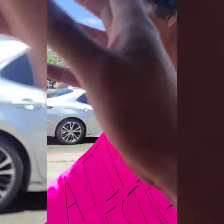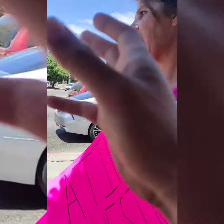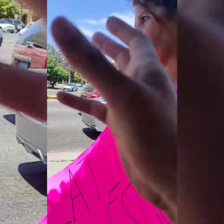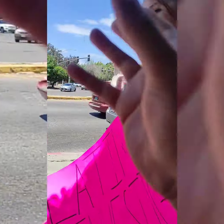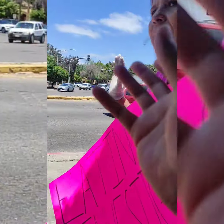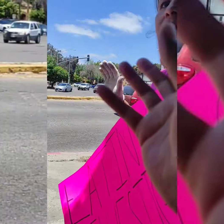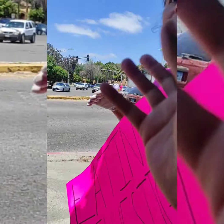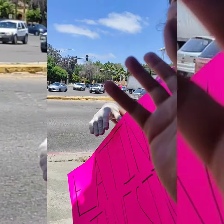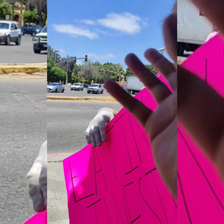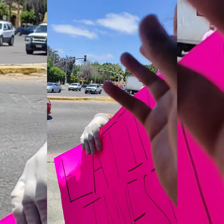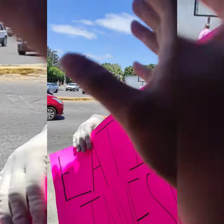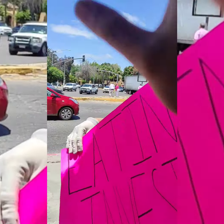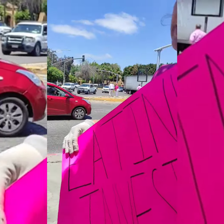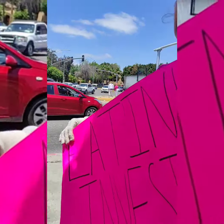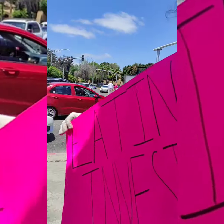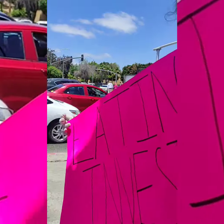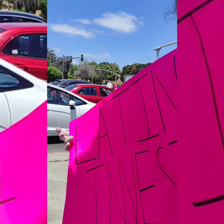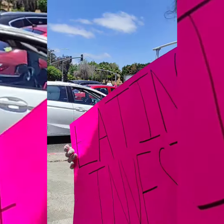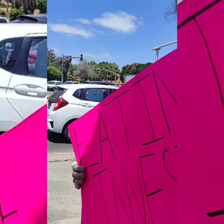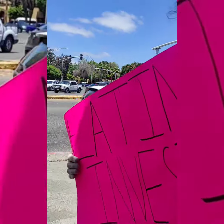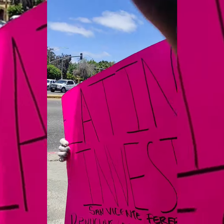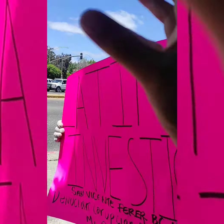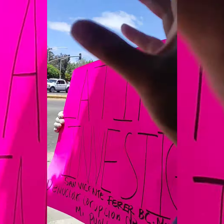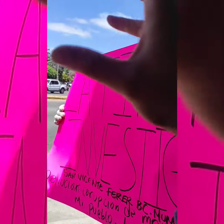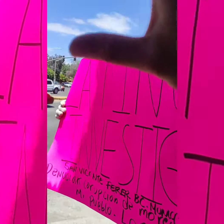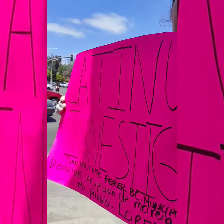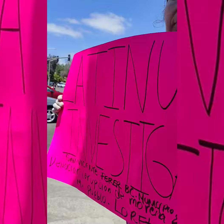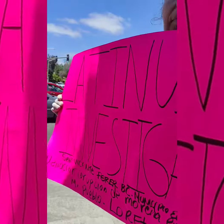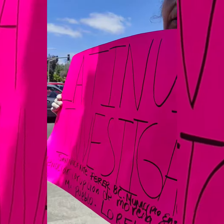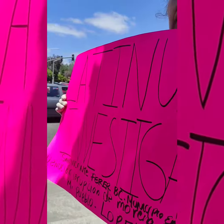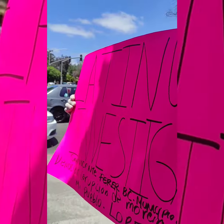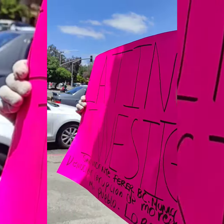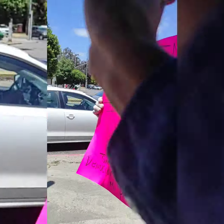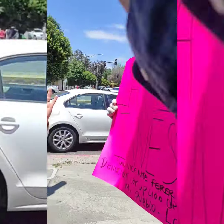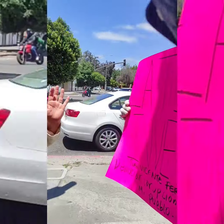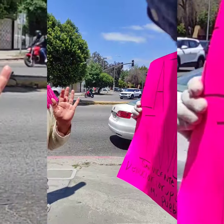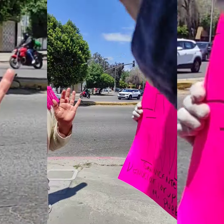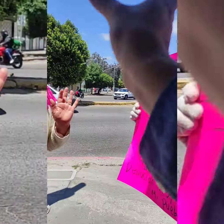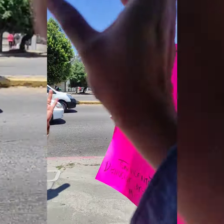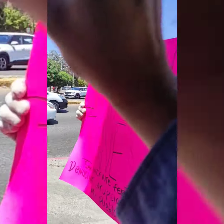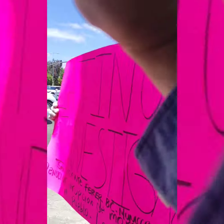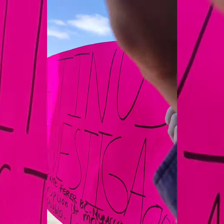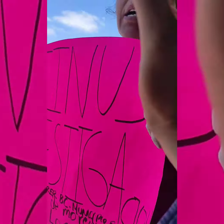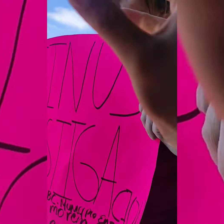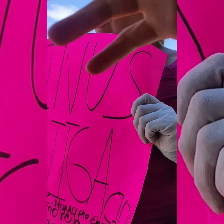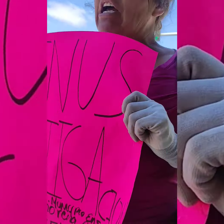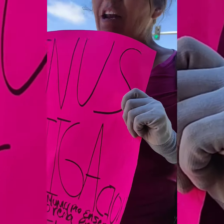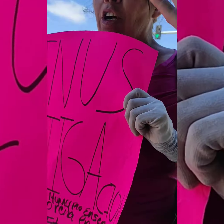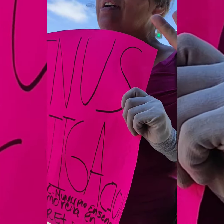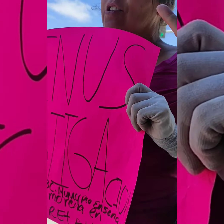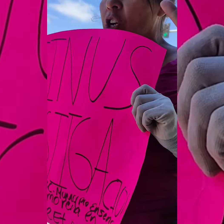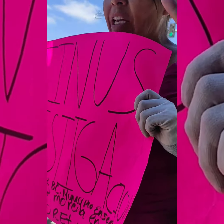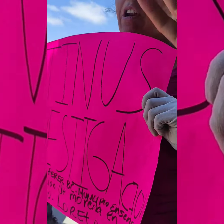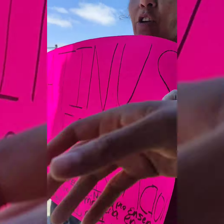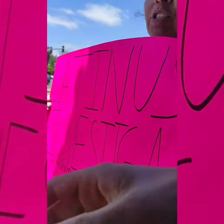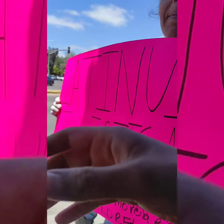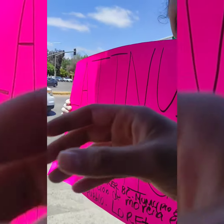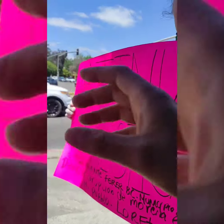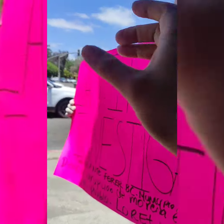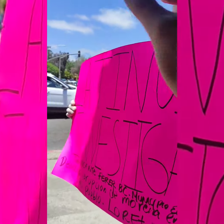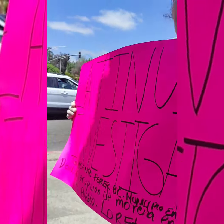Eso se llama proaborto. Tal vez usted no está de acuerdo con llamarlo así, pero si usted busca la definición proaborto, le llaman proelección. No tengo